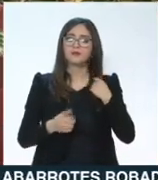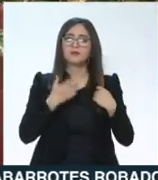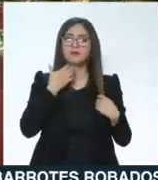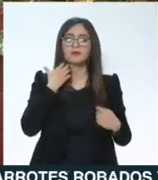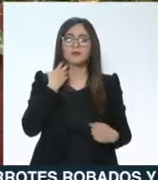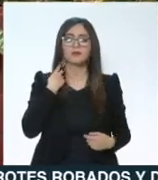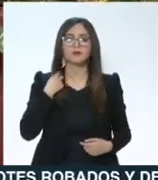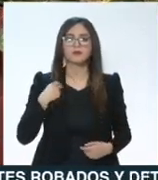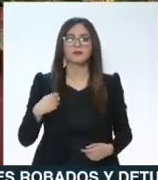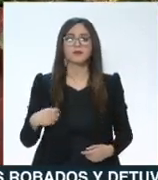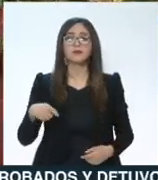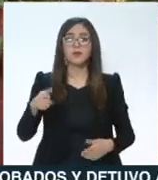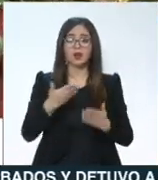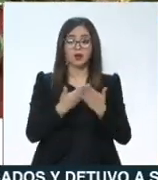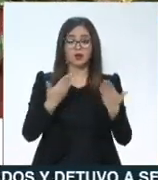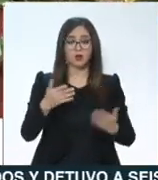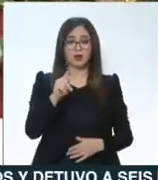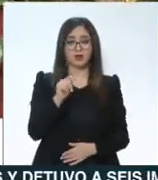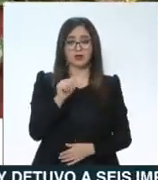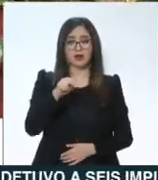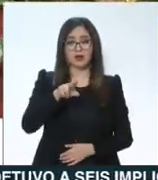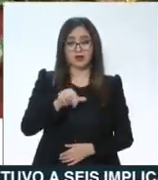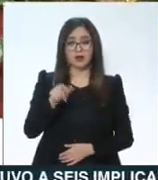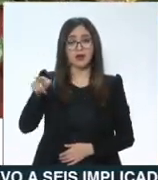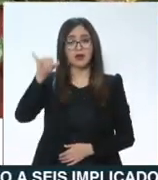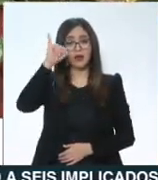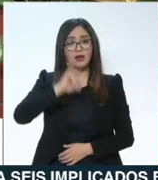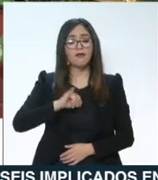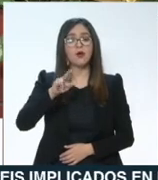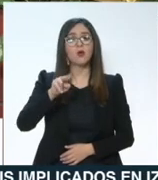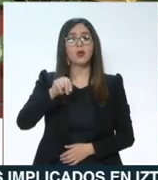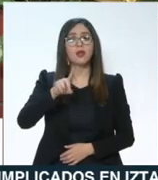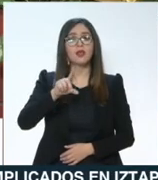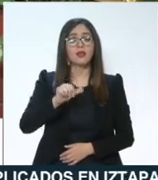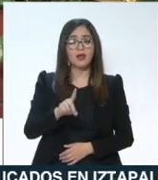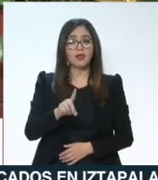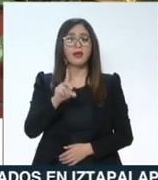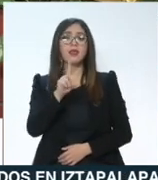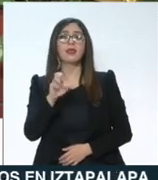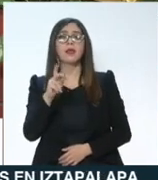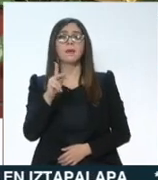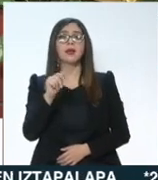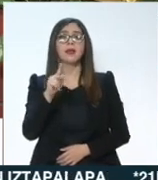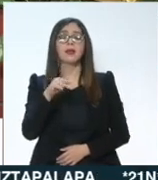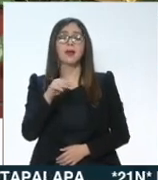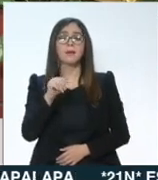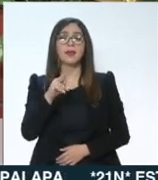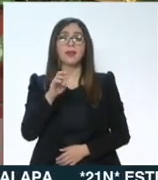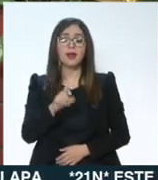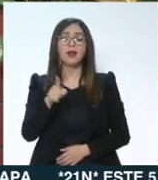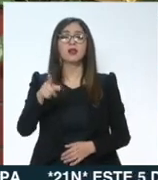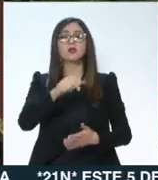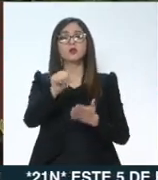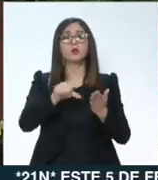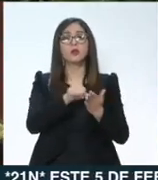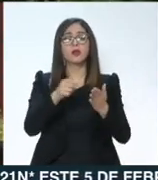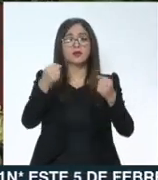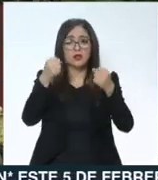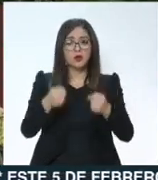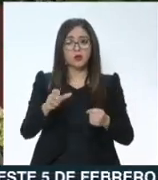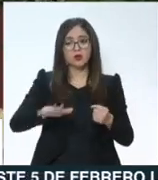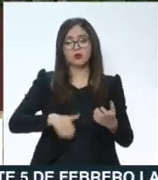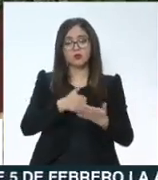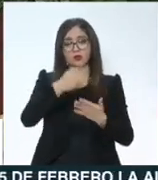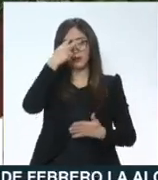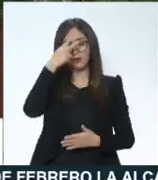Estamos conversando con Tania Galicia Carmona. Ella es jefa de Unidad Departamental de Ciudad Segura de la Secretaría de las Mujeres en la Ciudad de México. Vamos